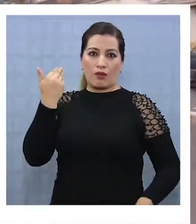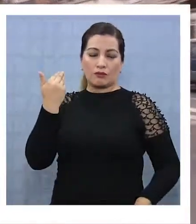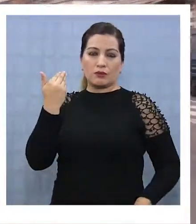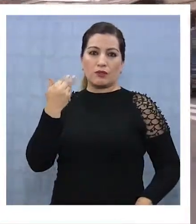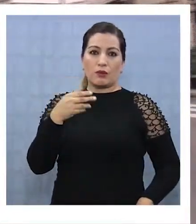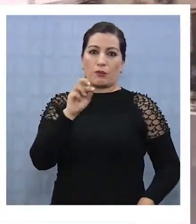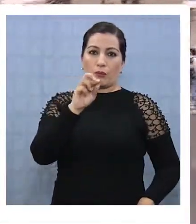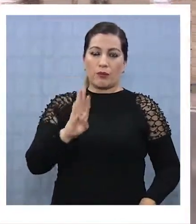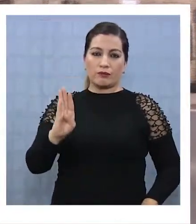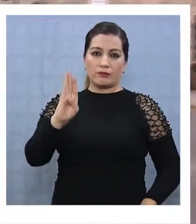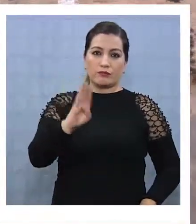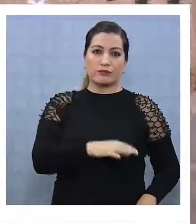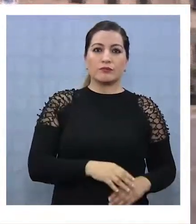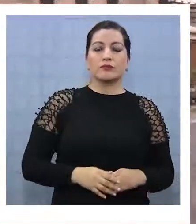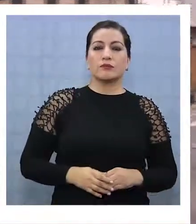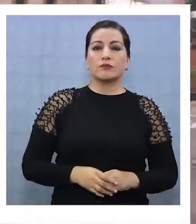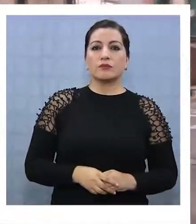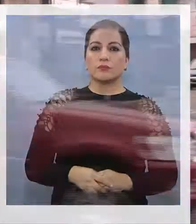como en un inicio.